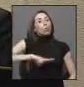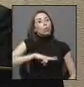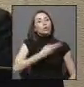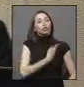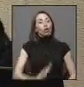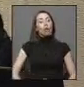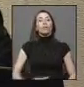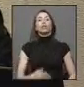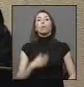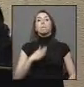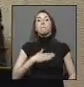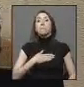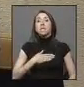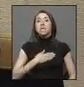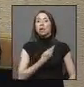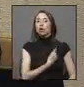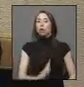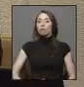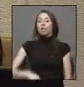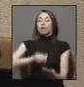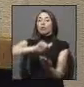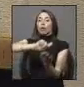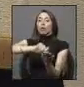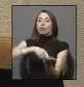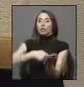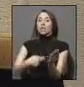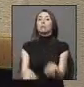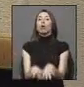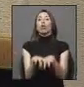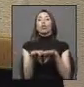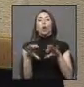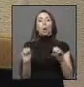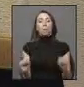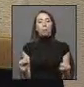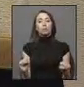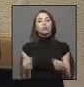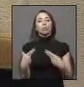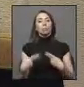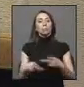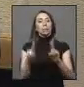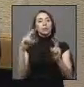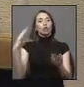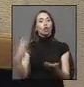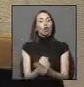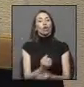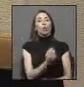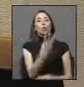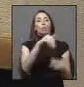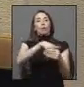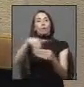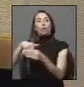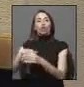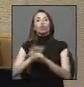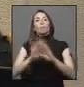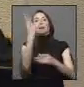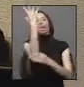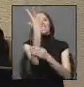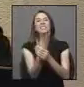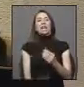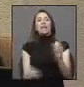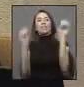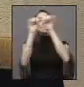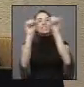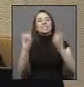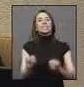mi gobierno, firmó un compromiso que permitió conseguir el quórum de término del binominal.